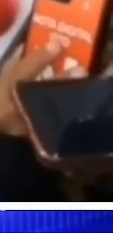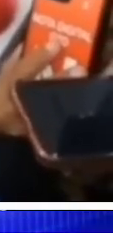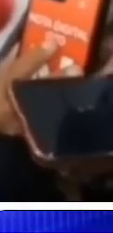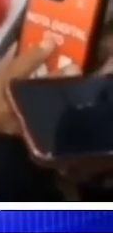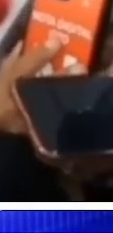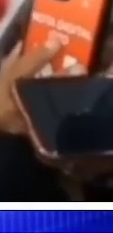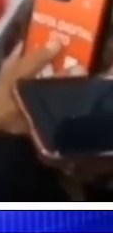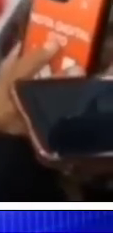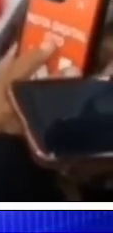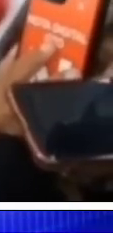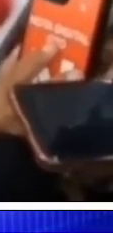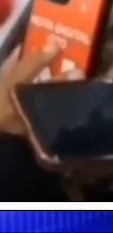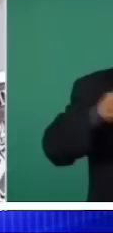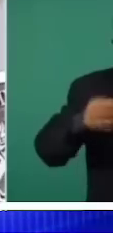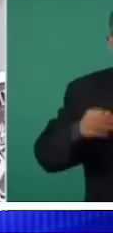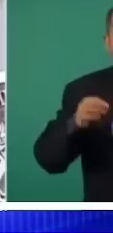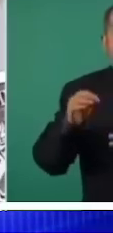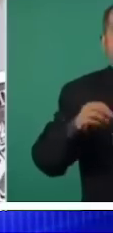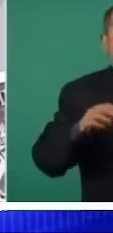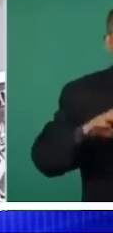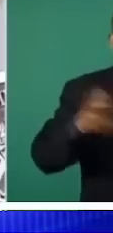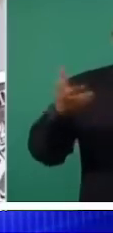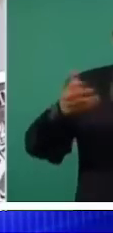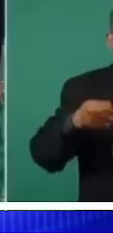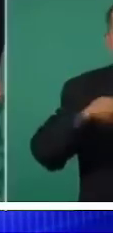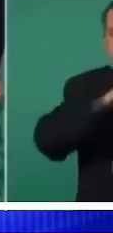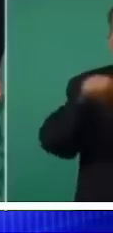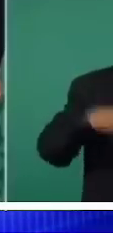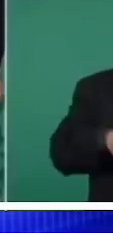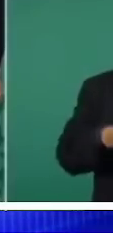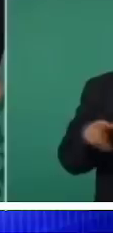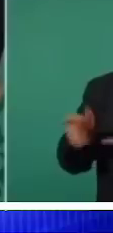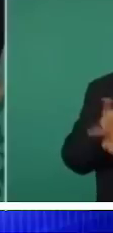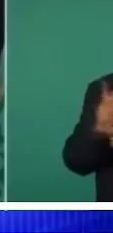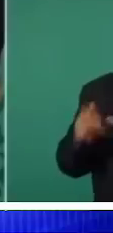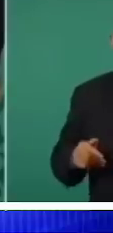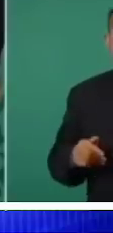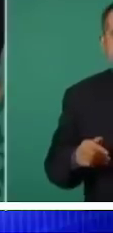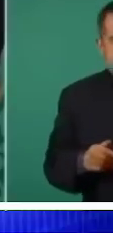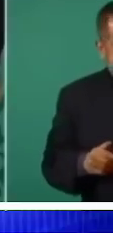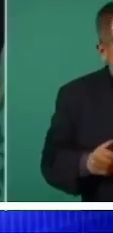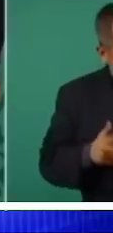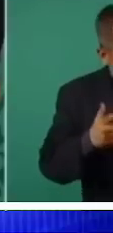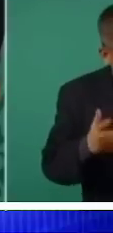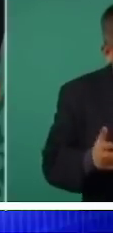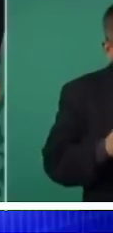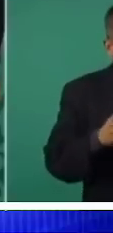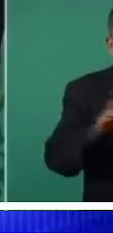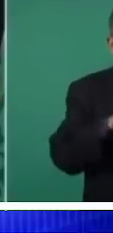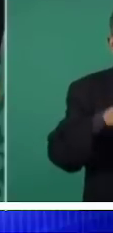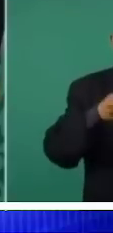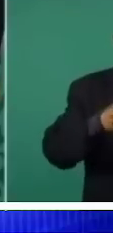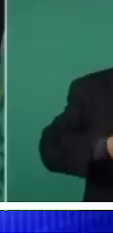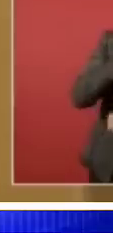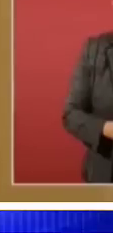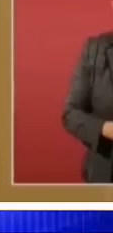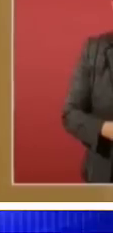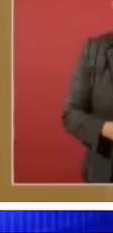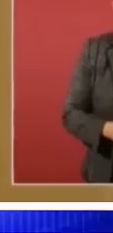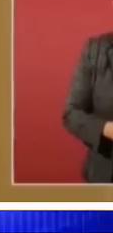esta jueza en una ciudad en donde también hay grandes problemas como es Irapuato y aún así